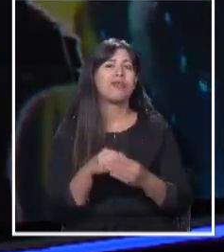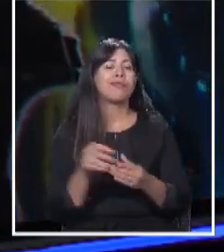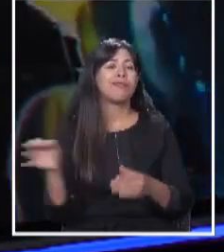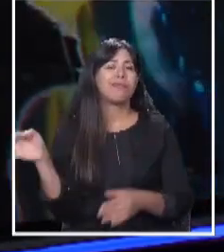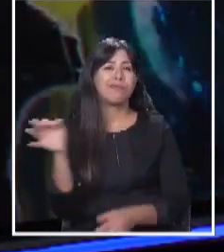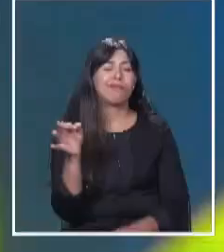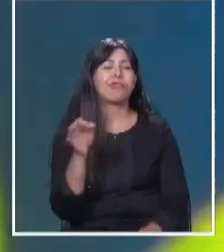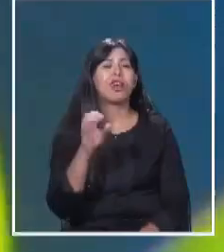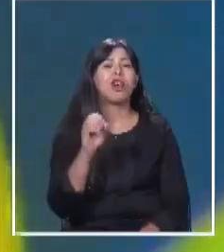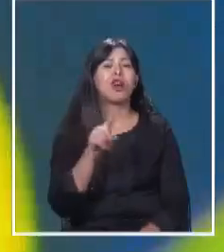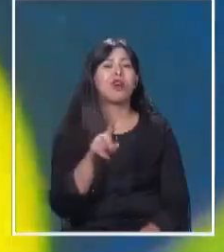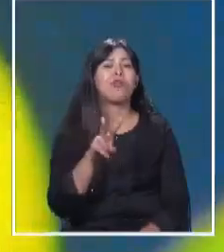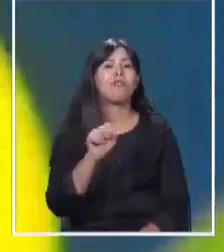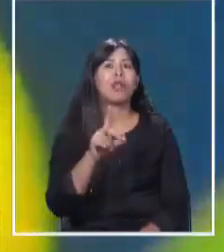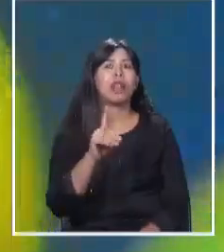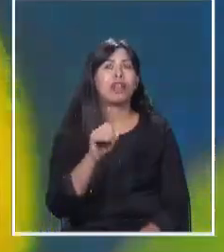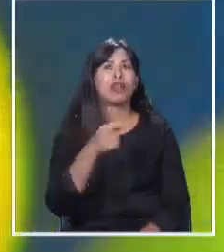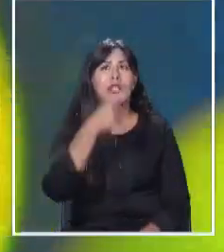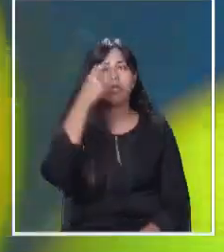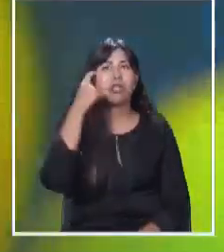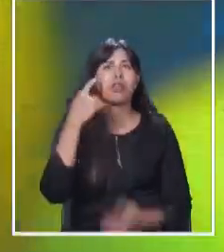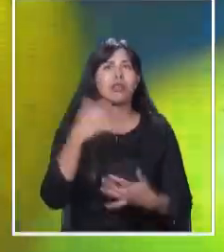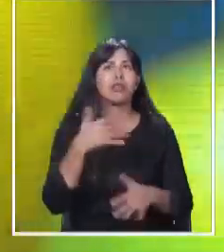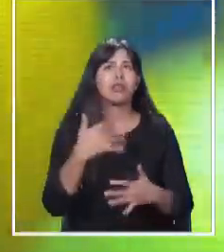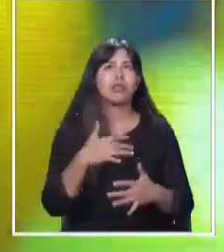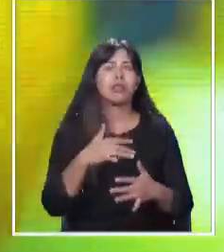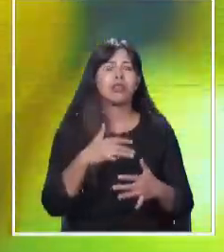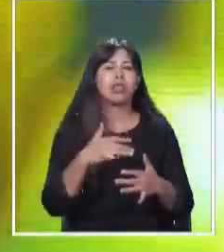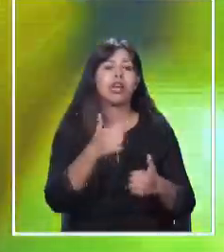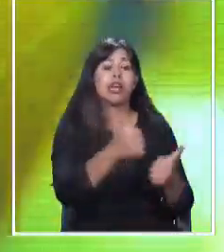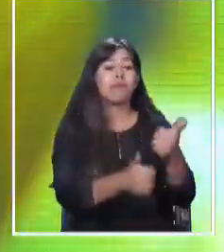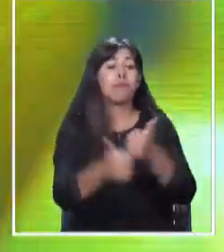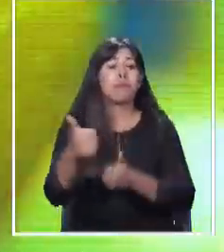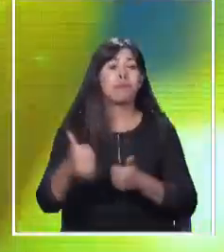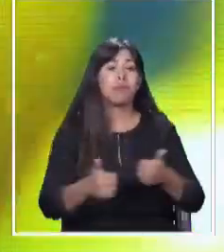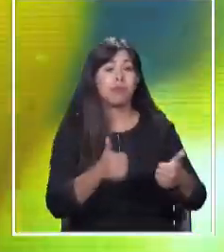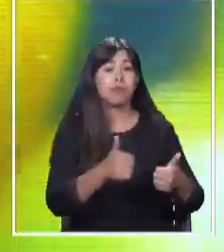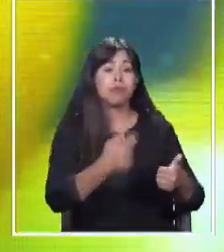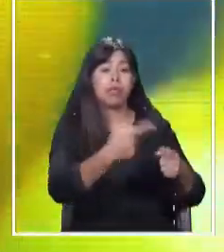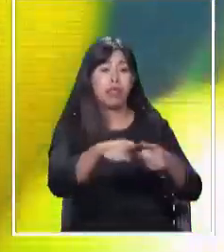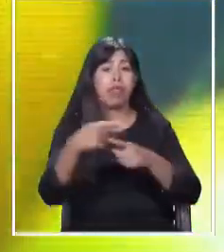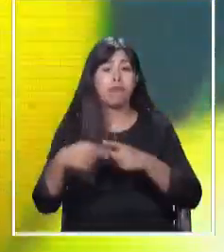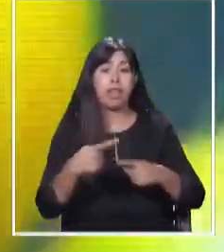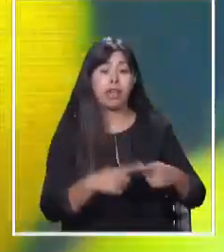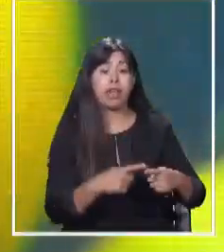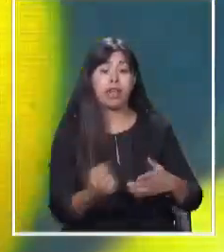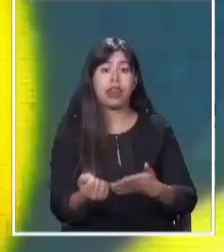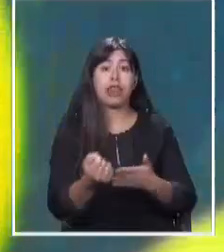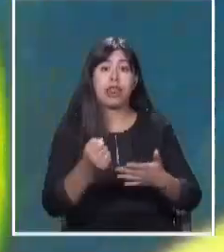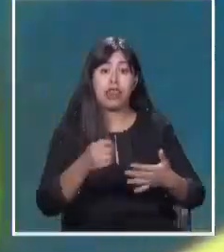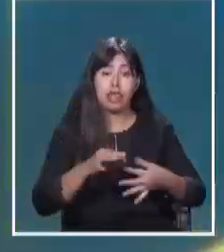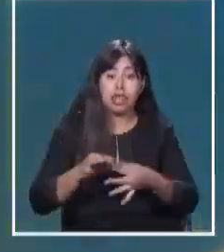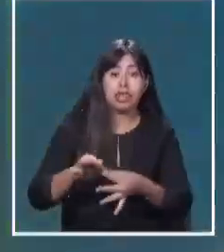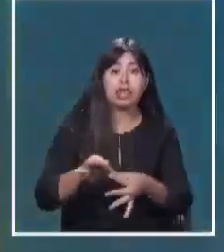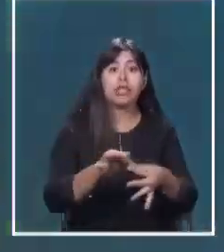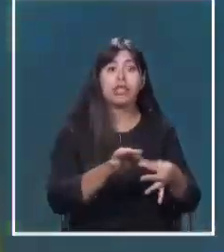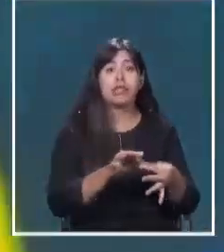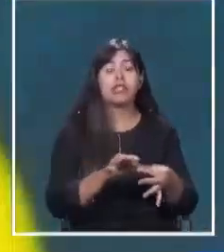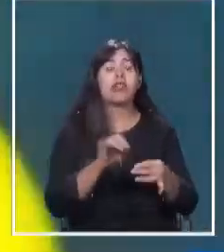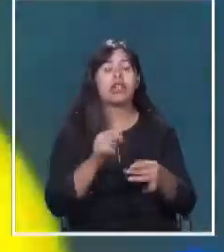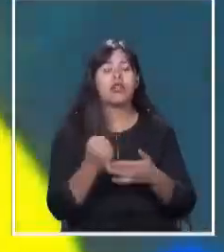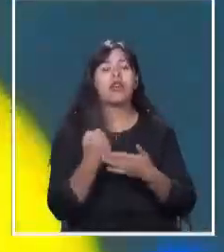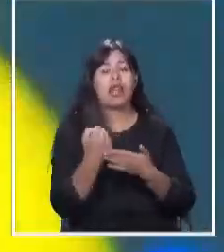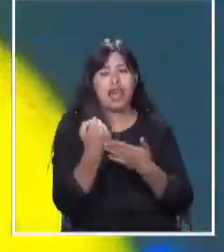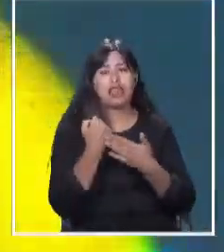palabras de Osvaldo porque creo que es muy interesante, ¿no? La multidisciplina finalmente es algo que nos va a ayudar mucho a seguir avanzando hacia la educación.